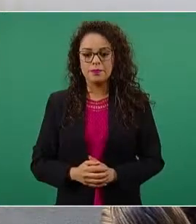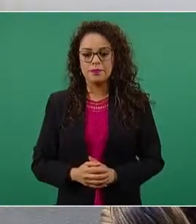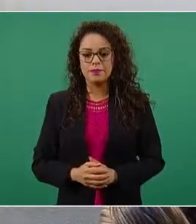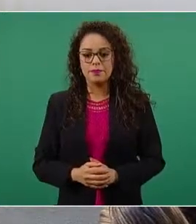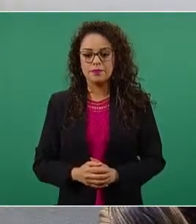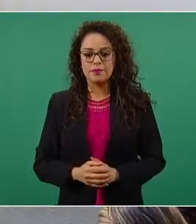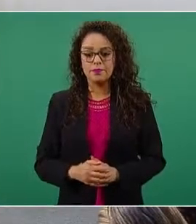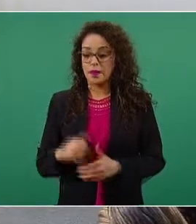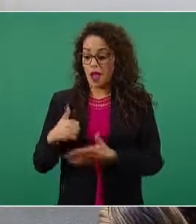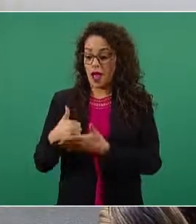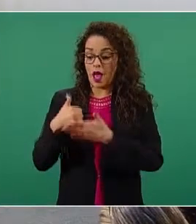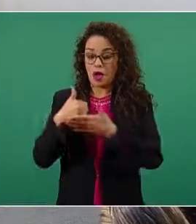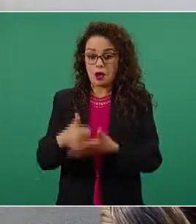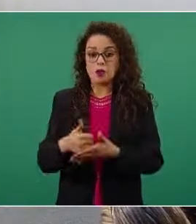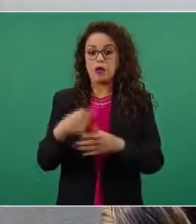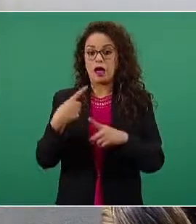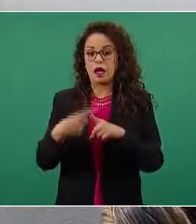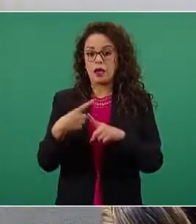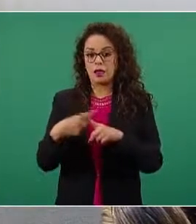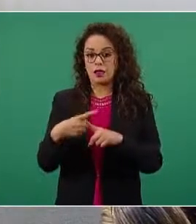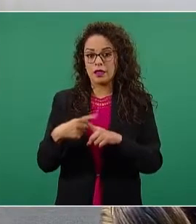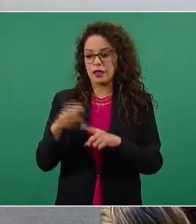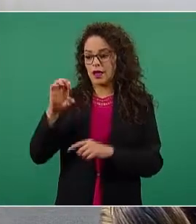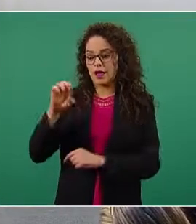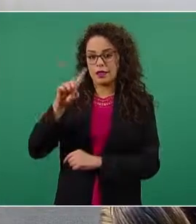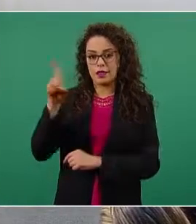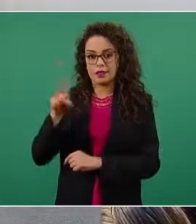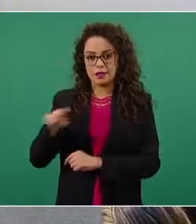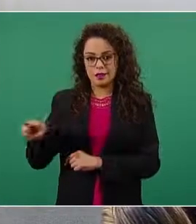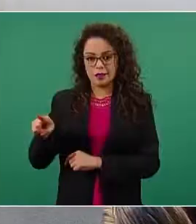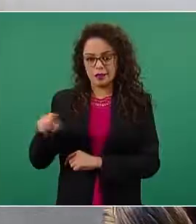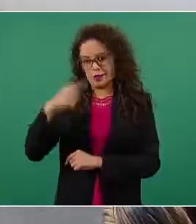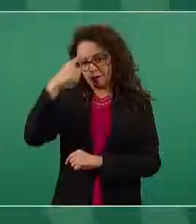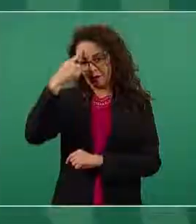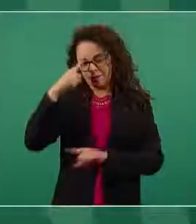le ayudaron a Zedillo para el FOBA PRO,